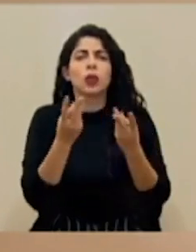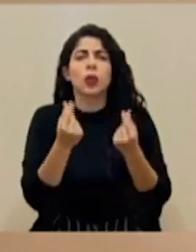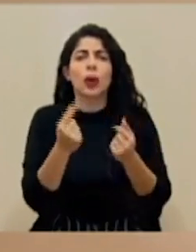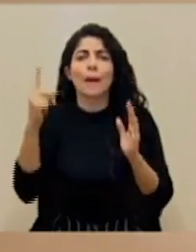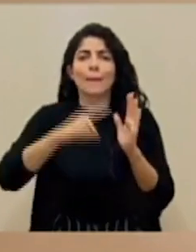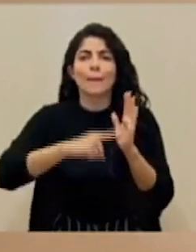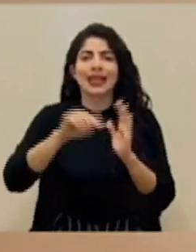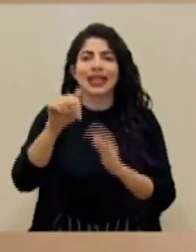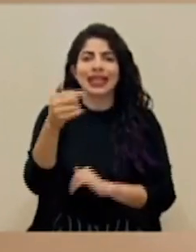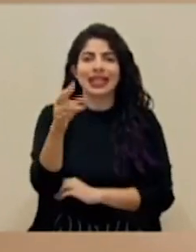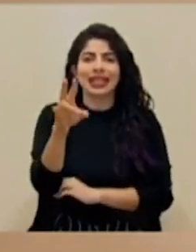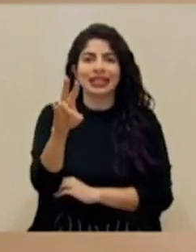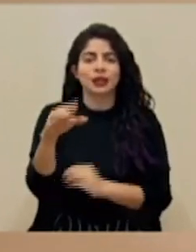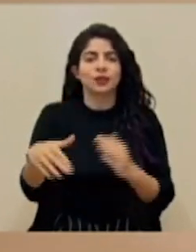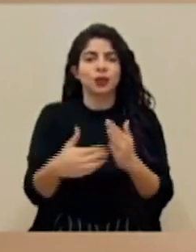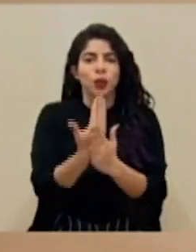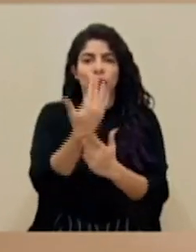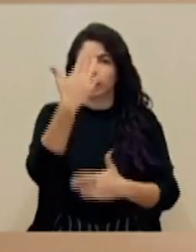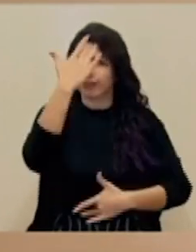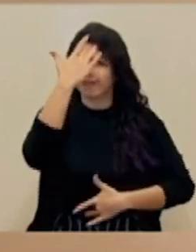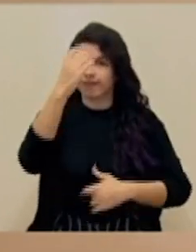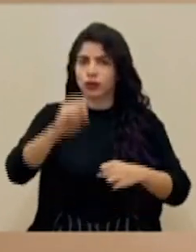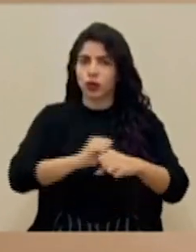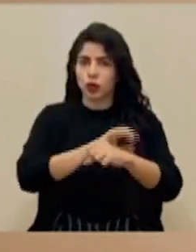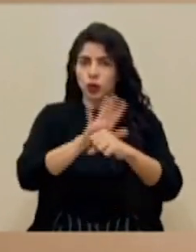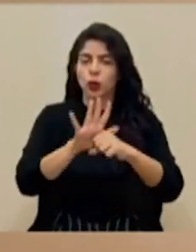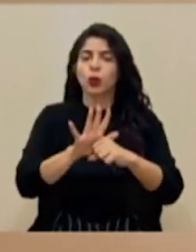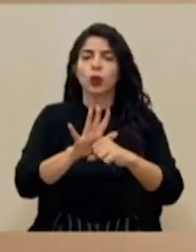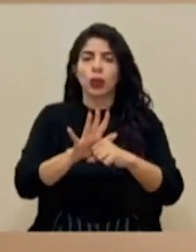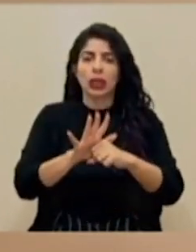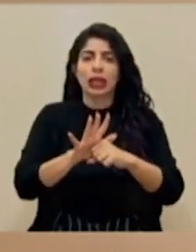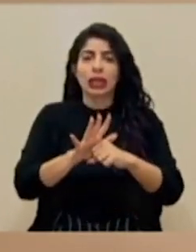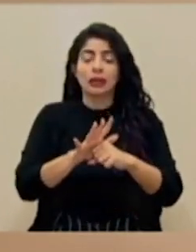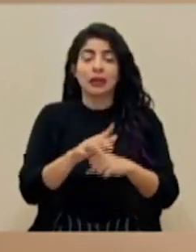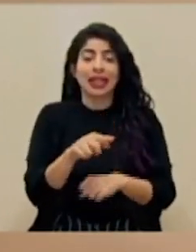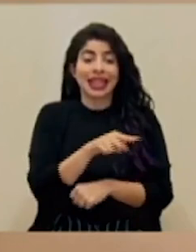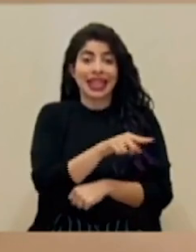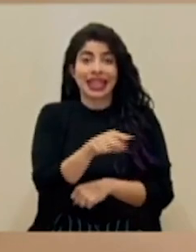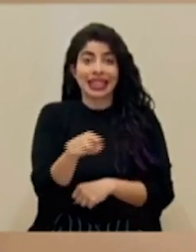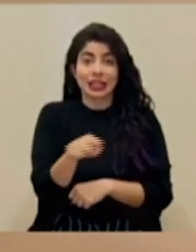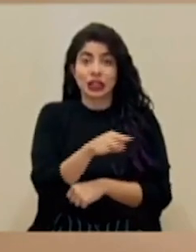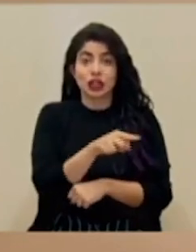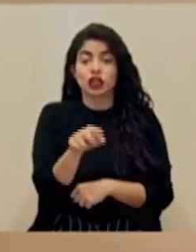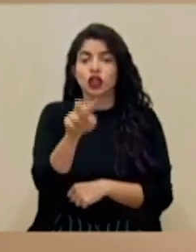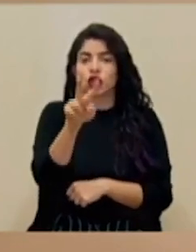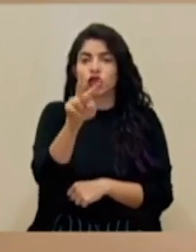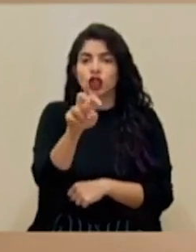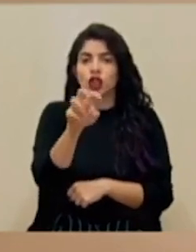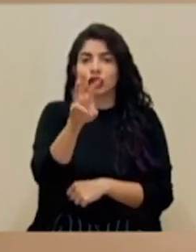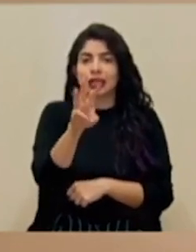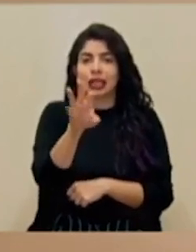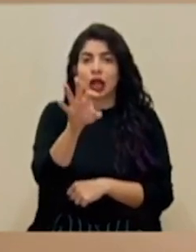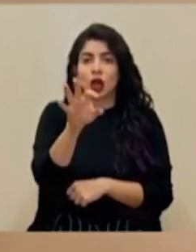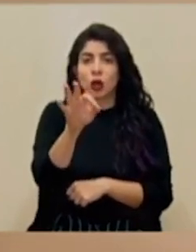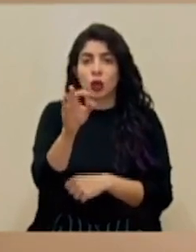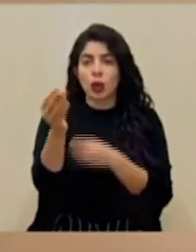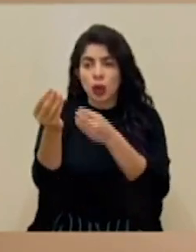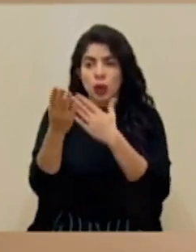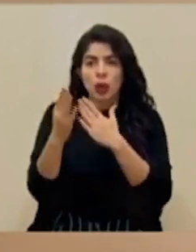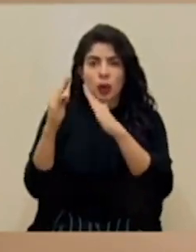de 1.017 casos nuevos por COVID-19, de los cuales 269 son por